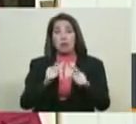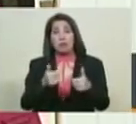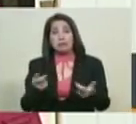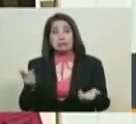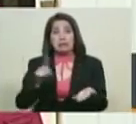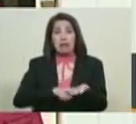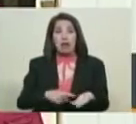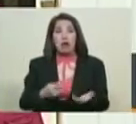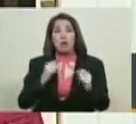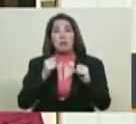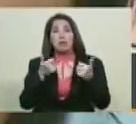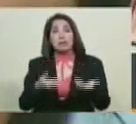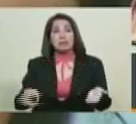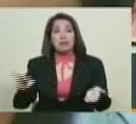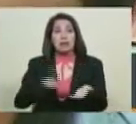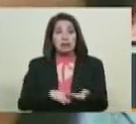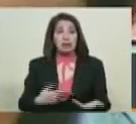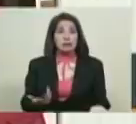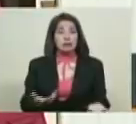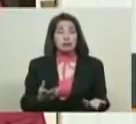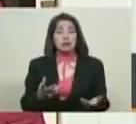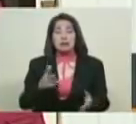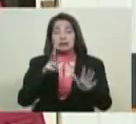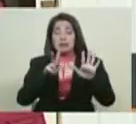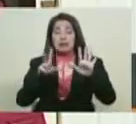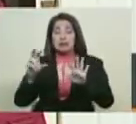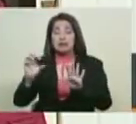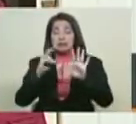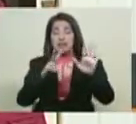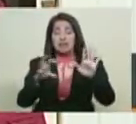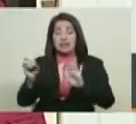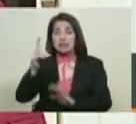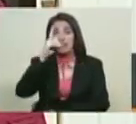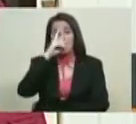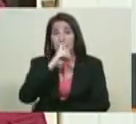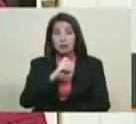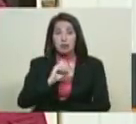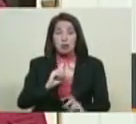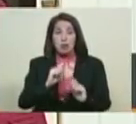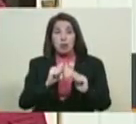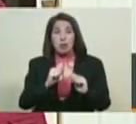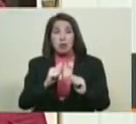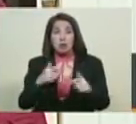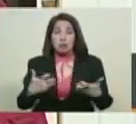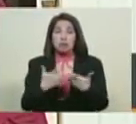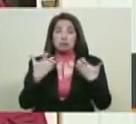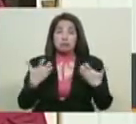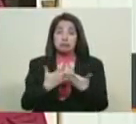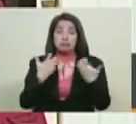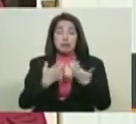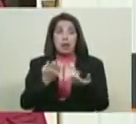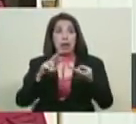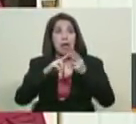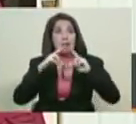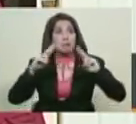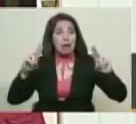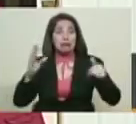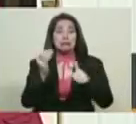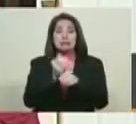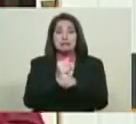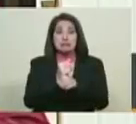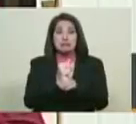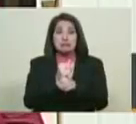70 años luchando por la paz. Y una burla detrás de otra. Cuando se planteó el